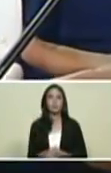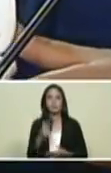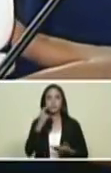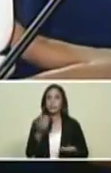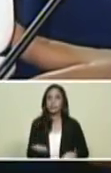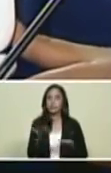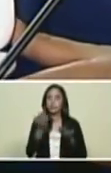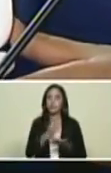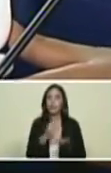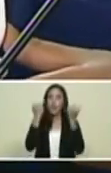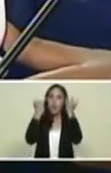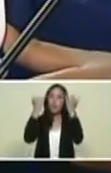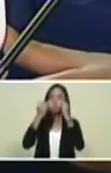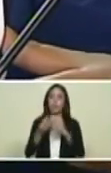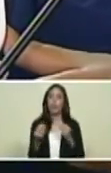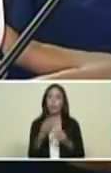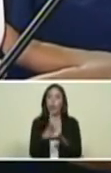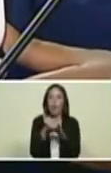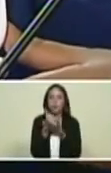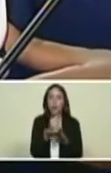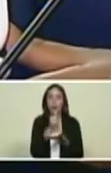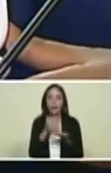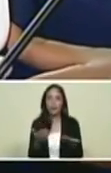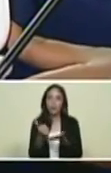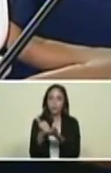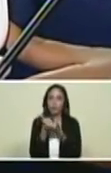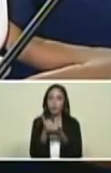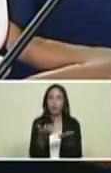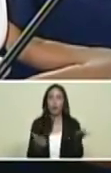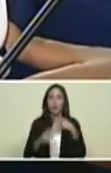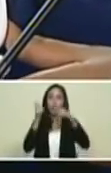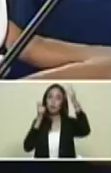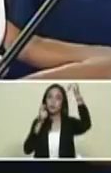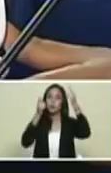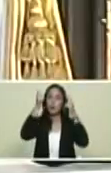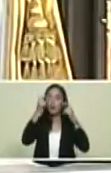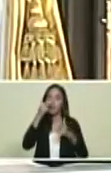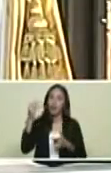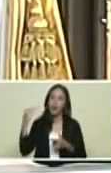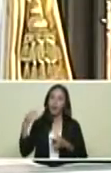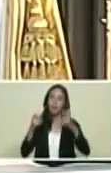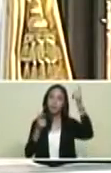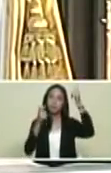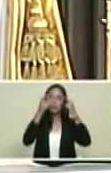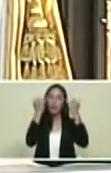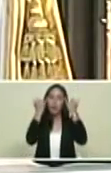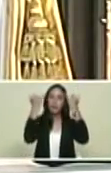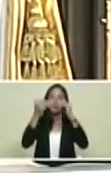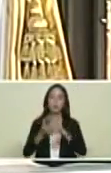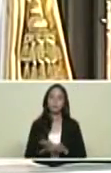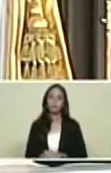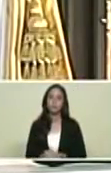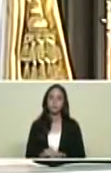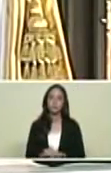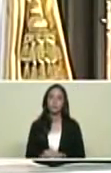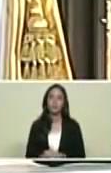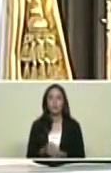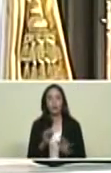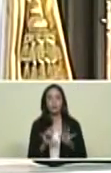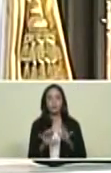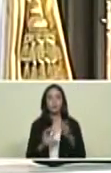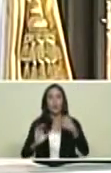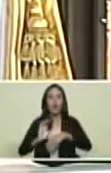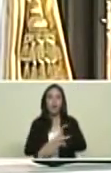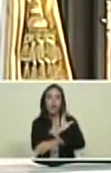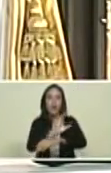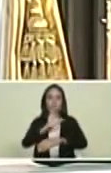Este programa se creó gracias a quién. A Hugo Chávez Frías, el padre del programa de las canaimas.